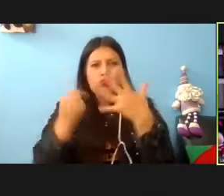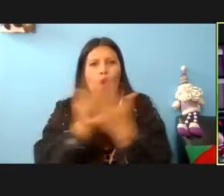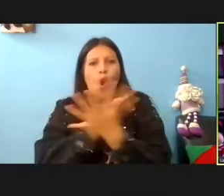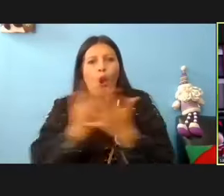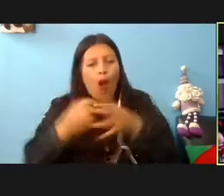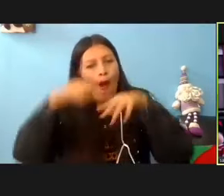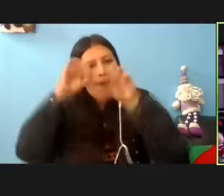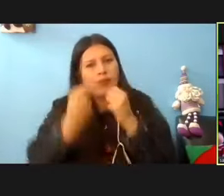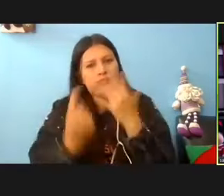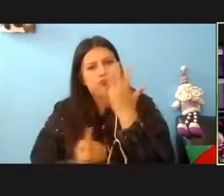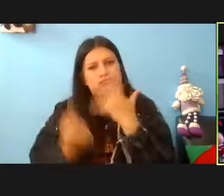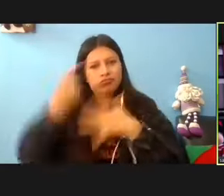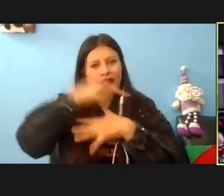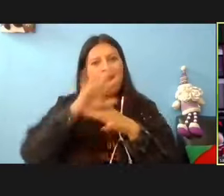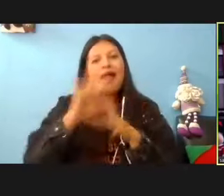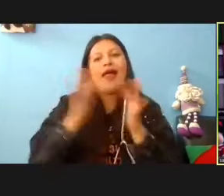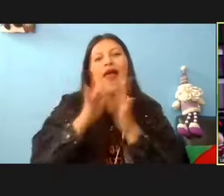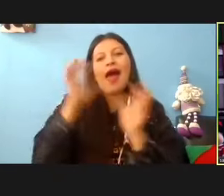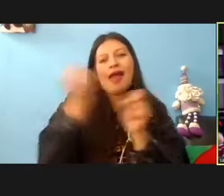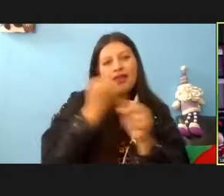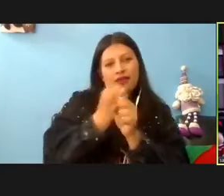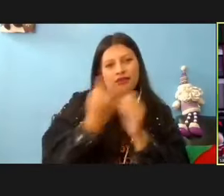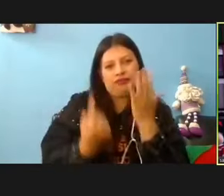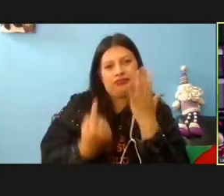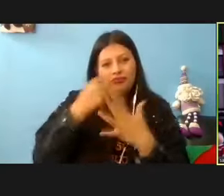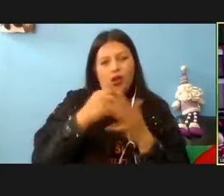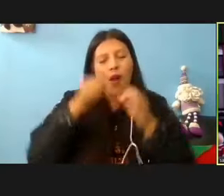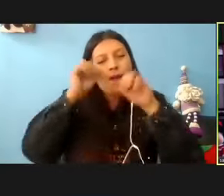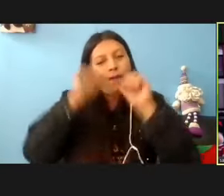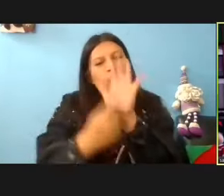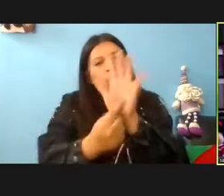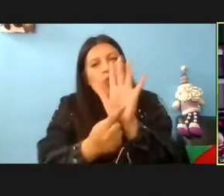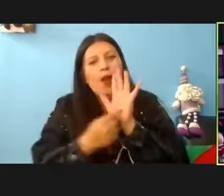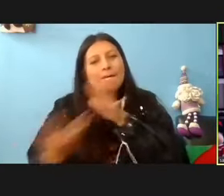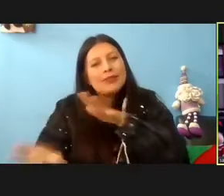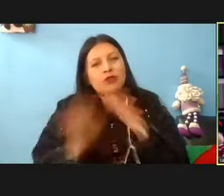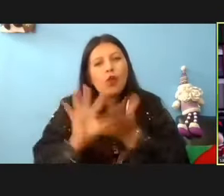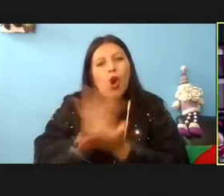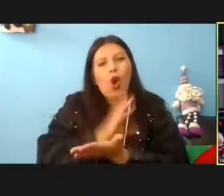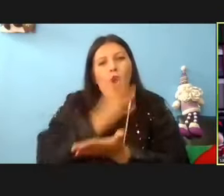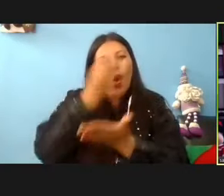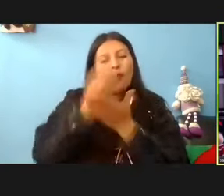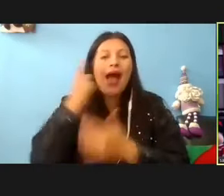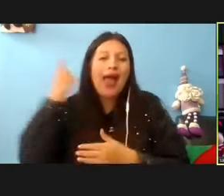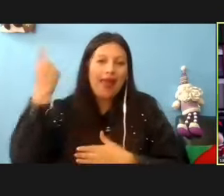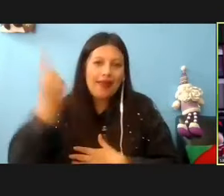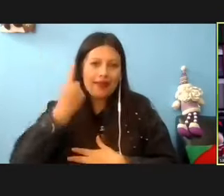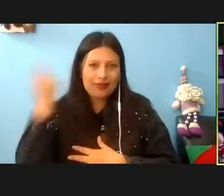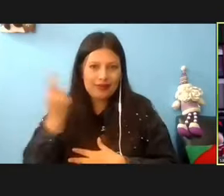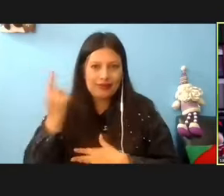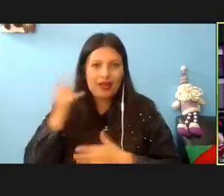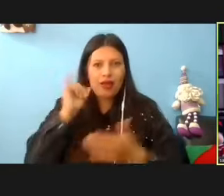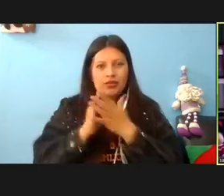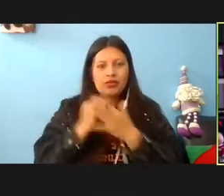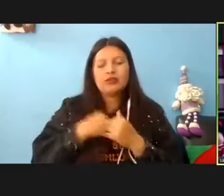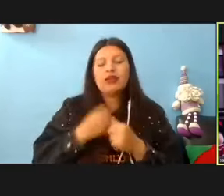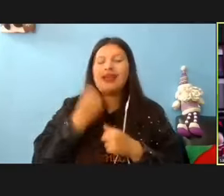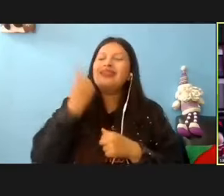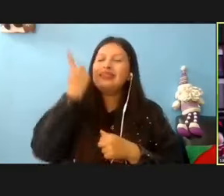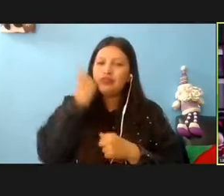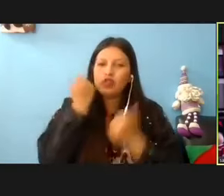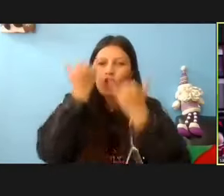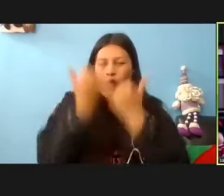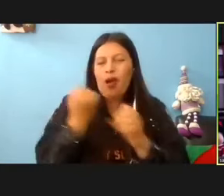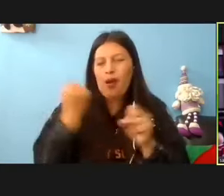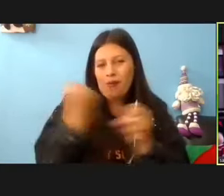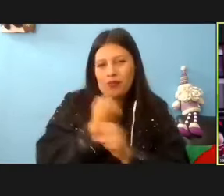ser transversales al trabajo de los ejes y que nos podrían mostrar más o menos unas conclusiones generales de lo que hemos hecho en este día y medio de